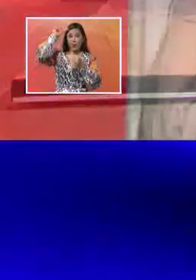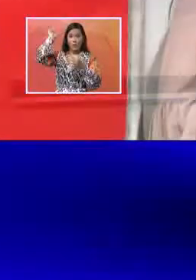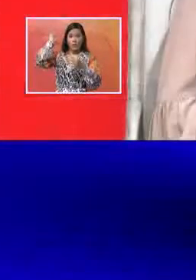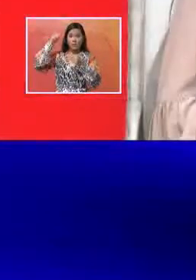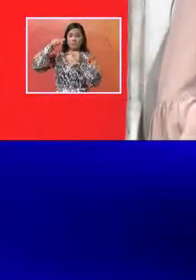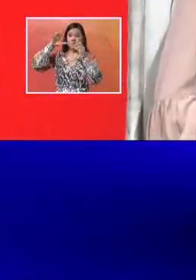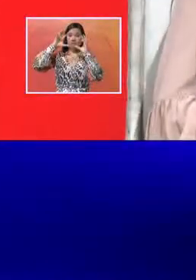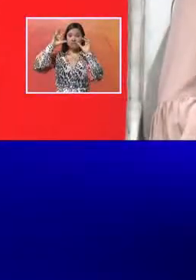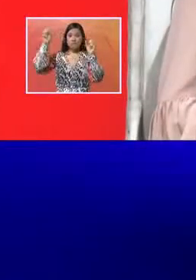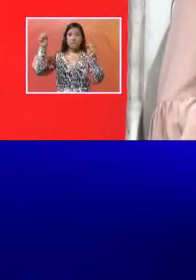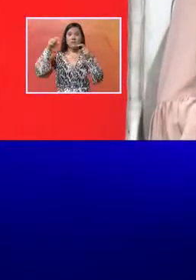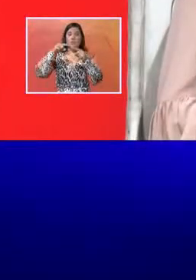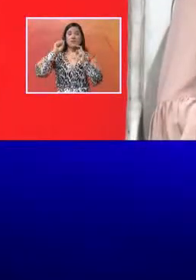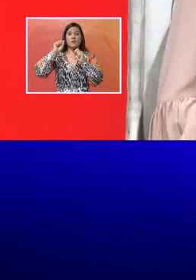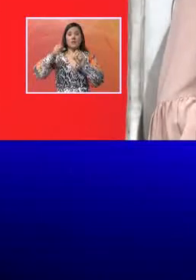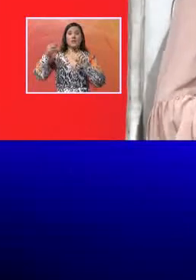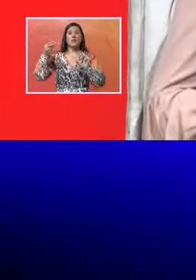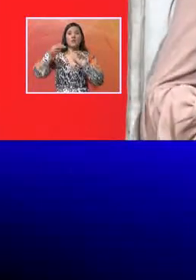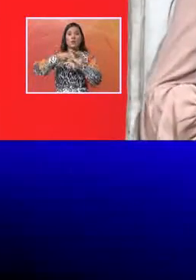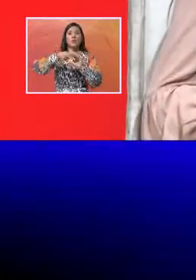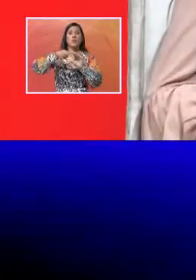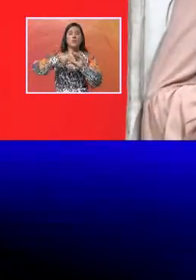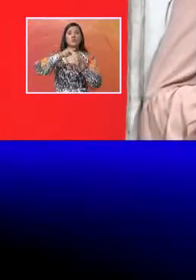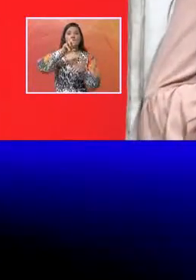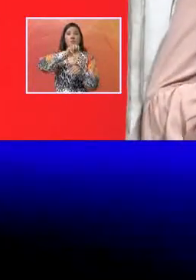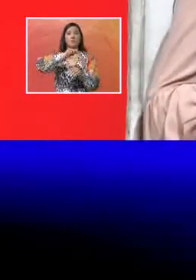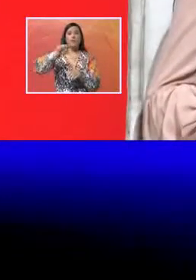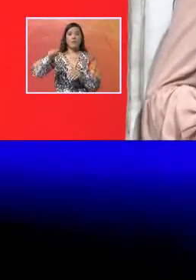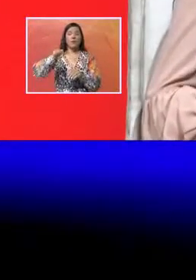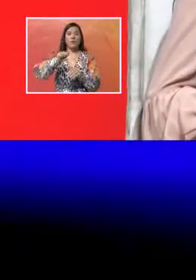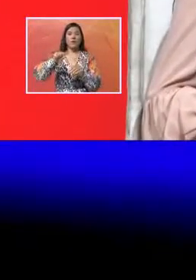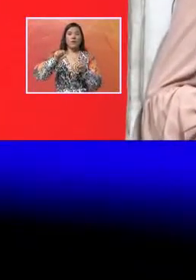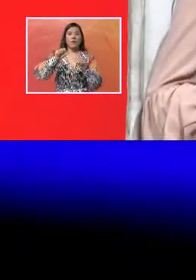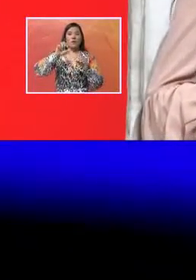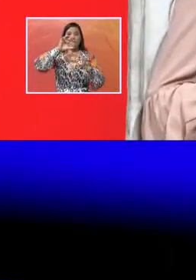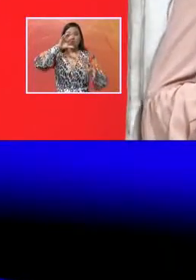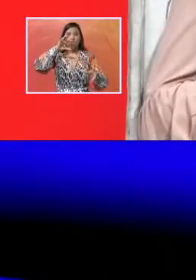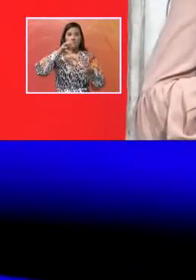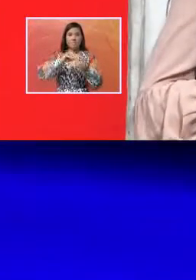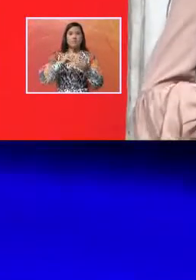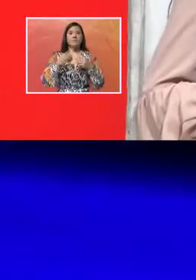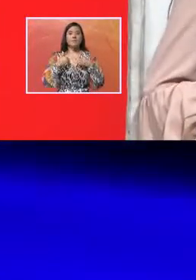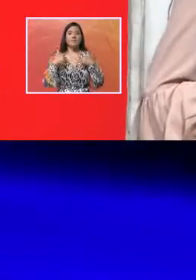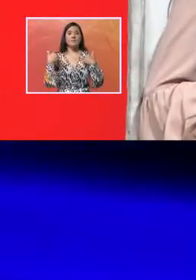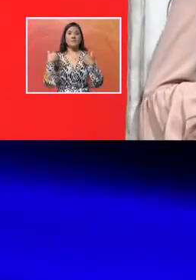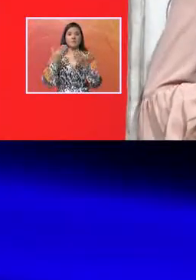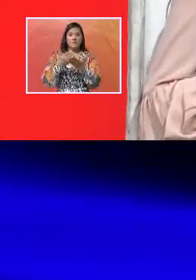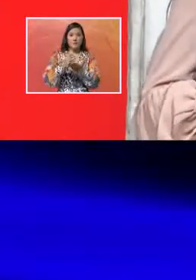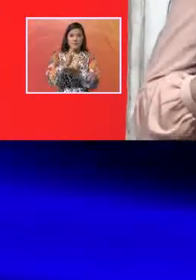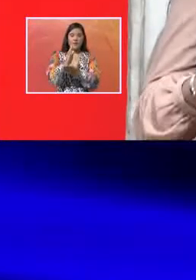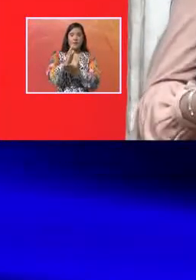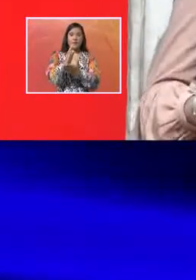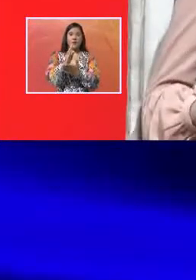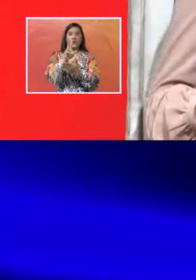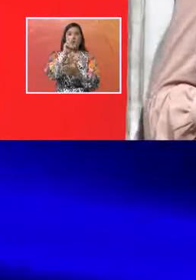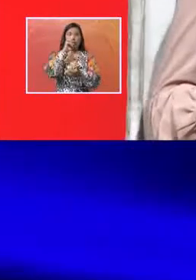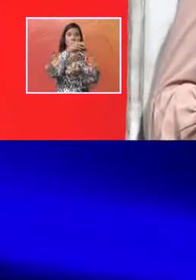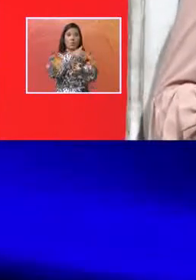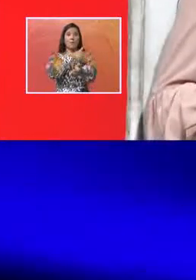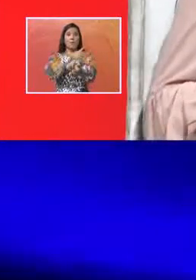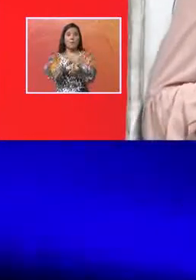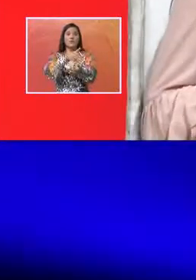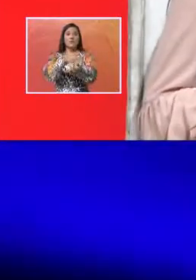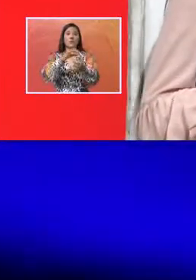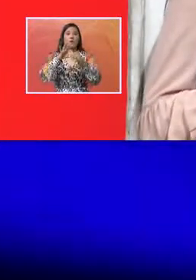se hablaba de la inclusión de una de una seguridad social de manera universal ahí podemos ver la afiliación de más de 2 millones de afiliados